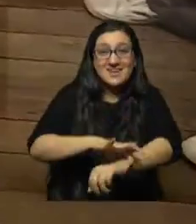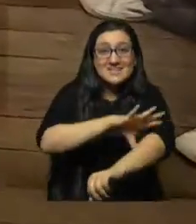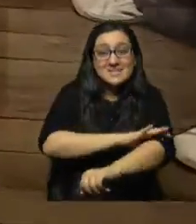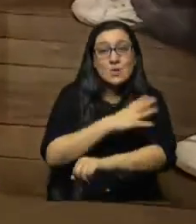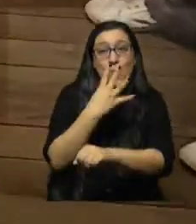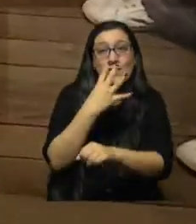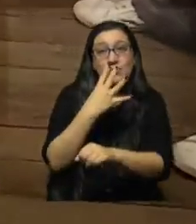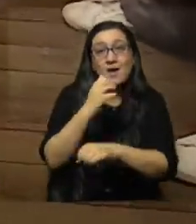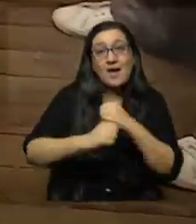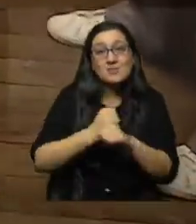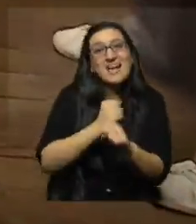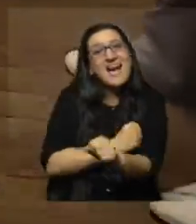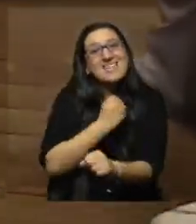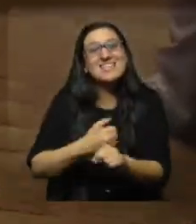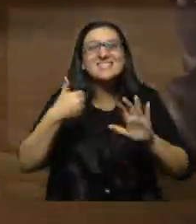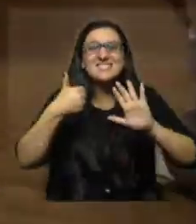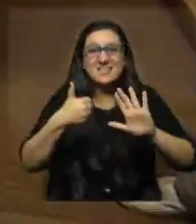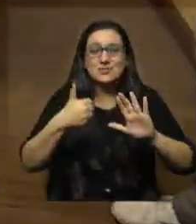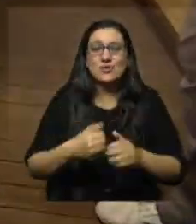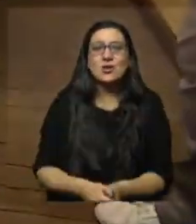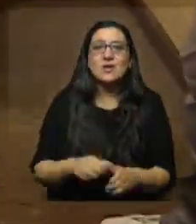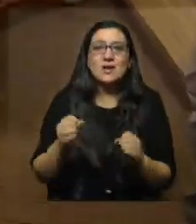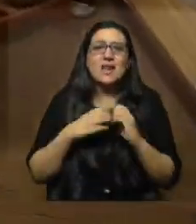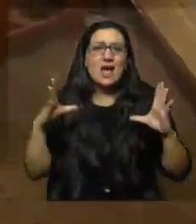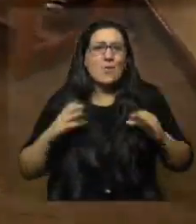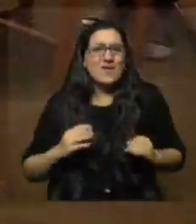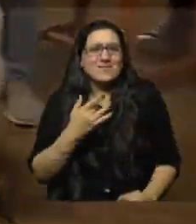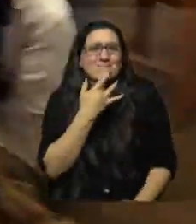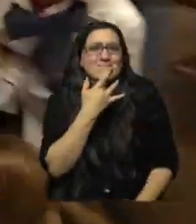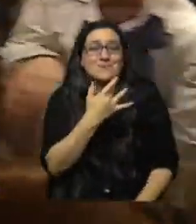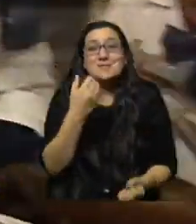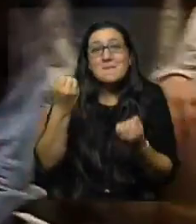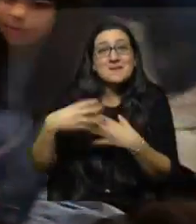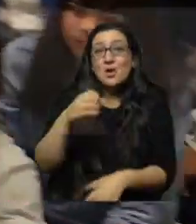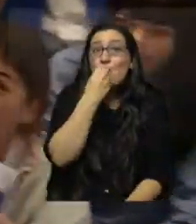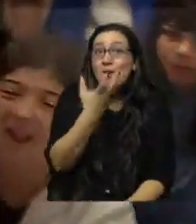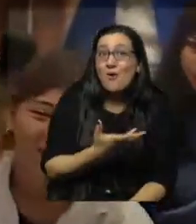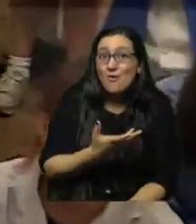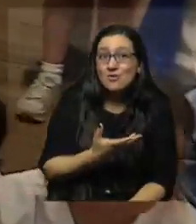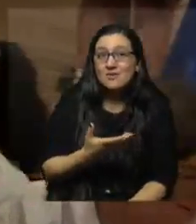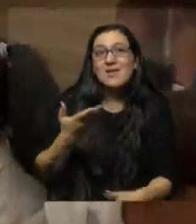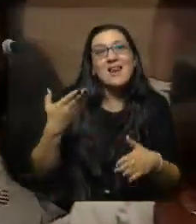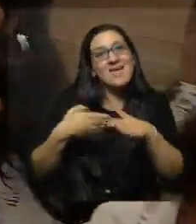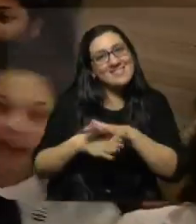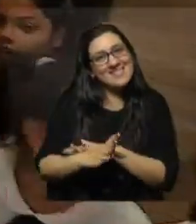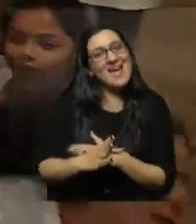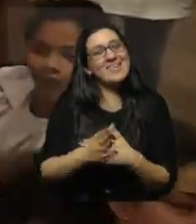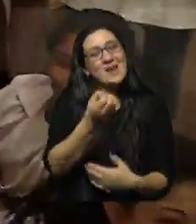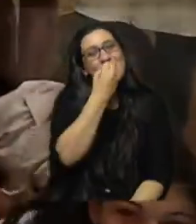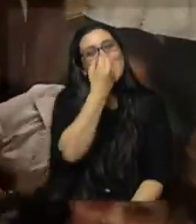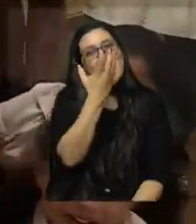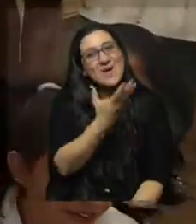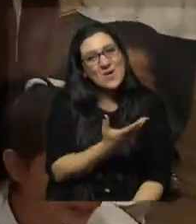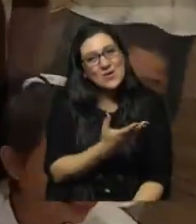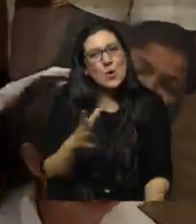hasta sexto, y bueno, verán que la escuela quedó bellísima. Se perdieron la mejor parte. La entrada. La entrada. A